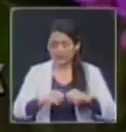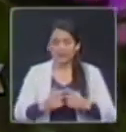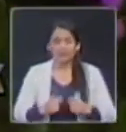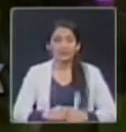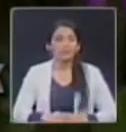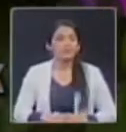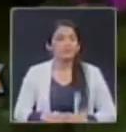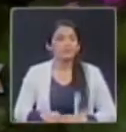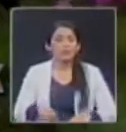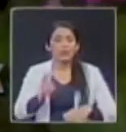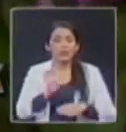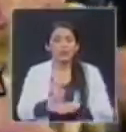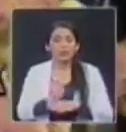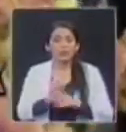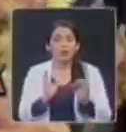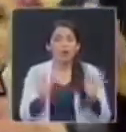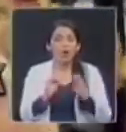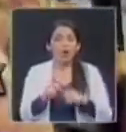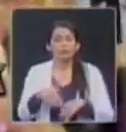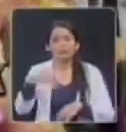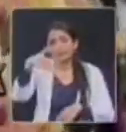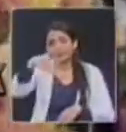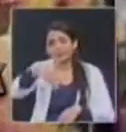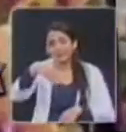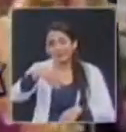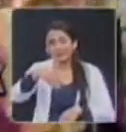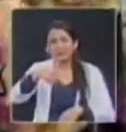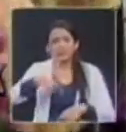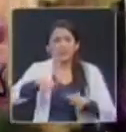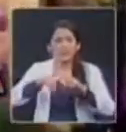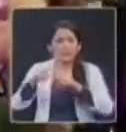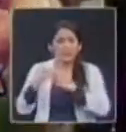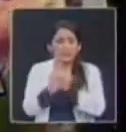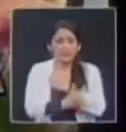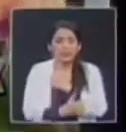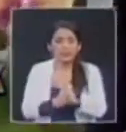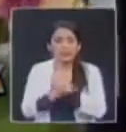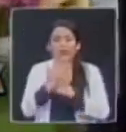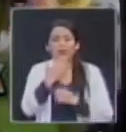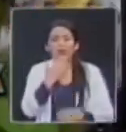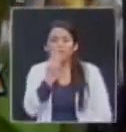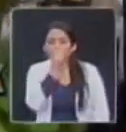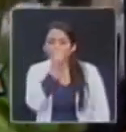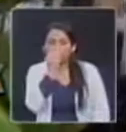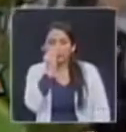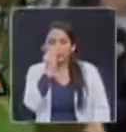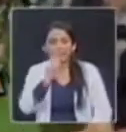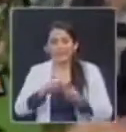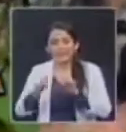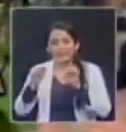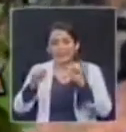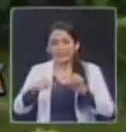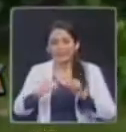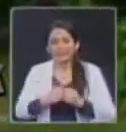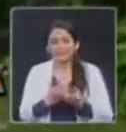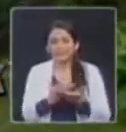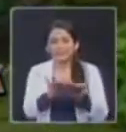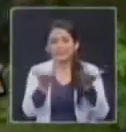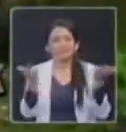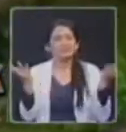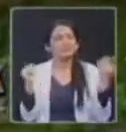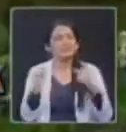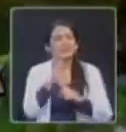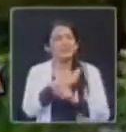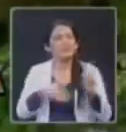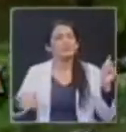nuestros países sudamericanos, pero también es la ecología. O sea, la relación entre las plantas y el mismo ambiente,